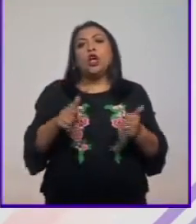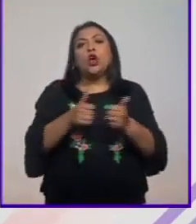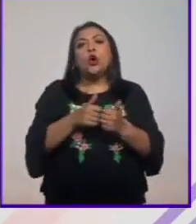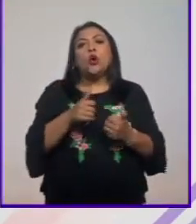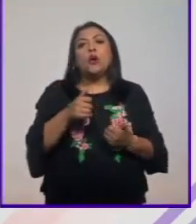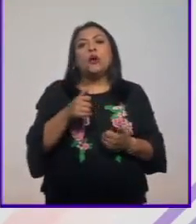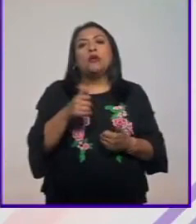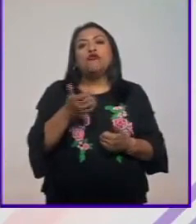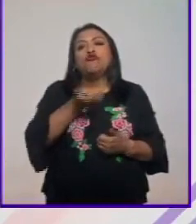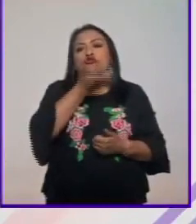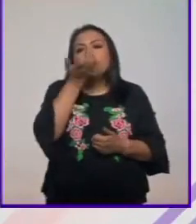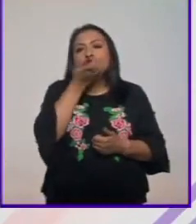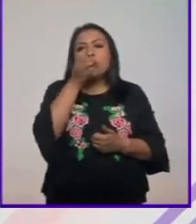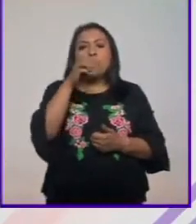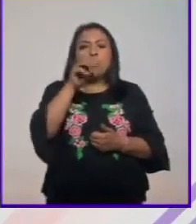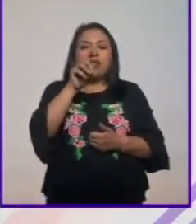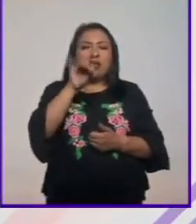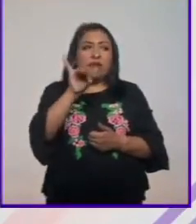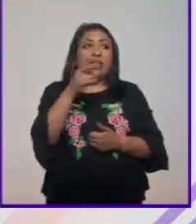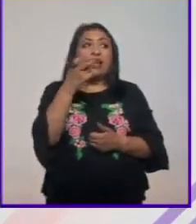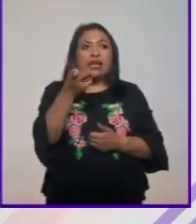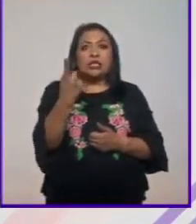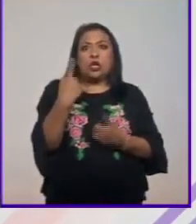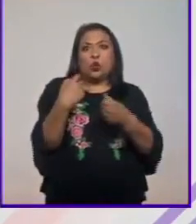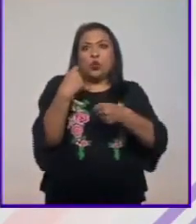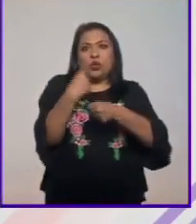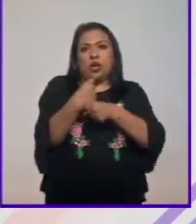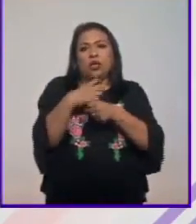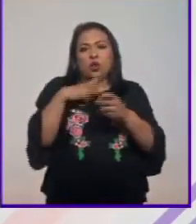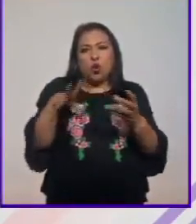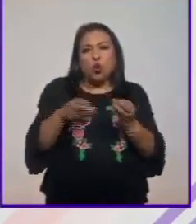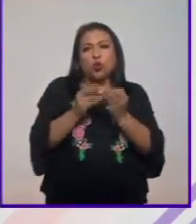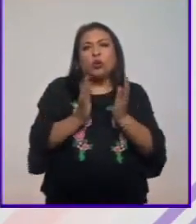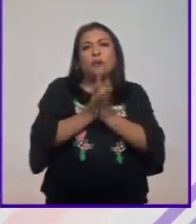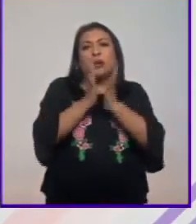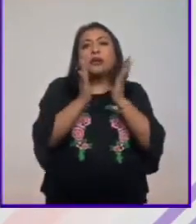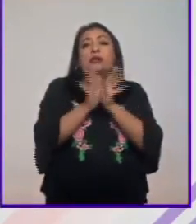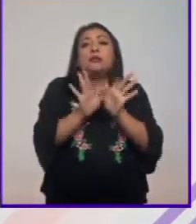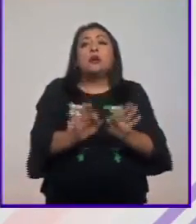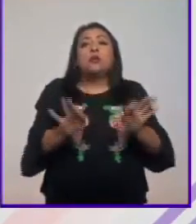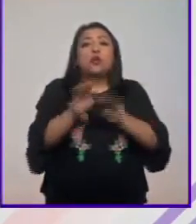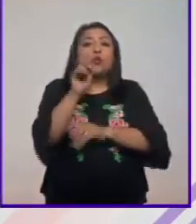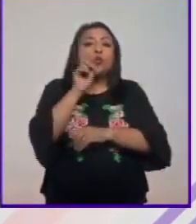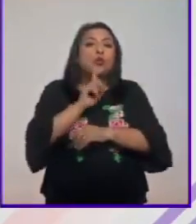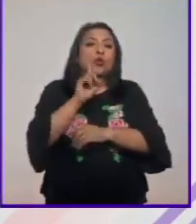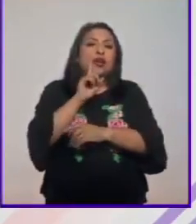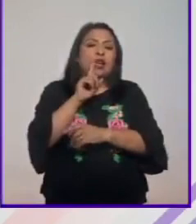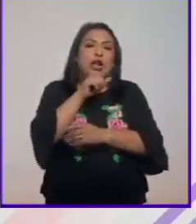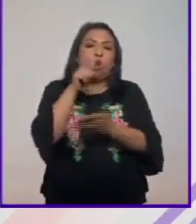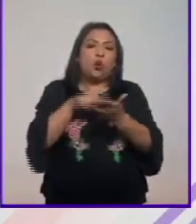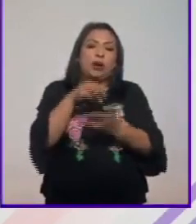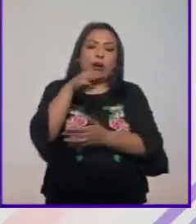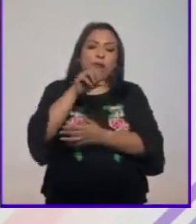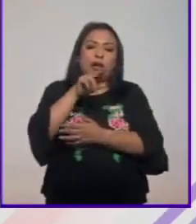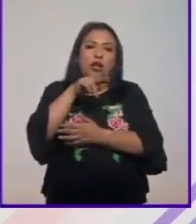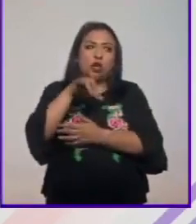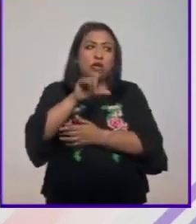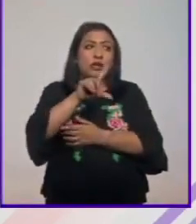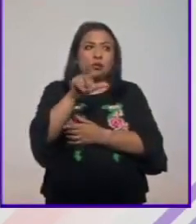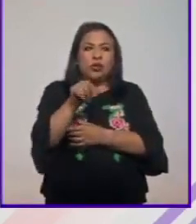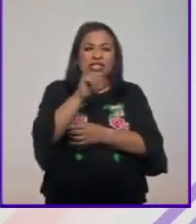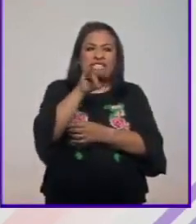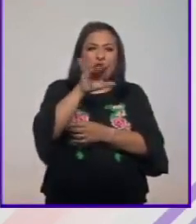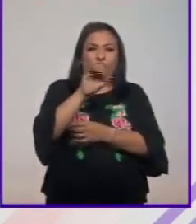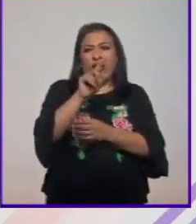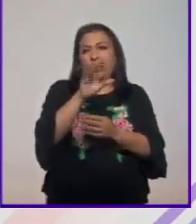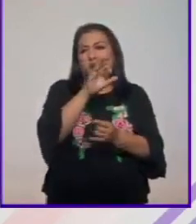magrebí, con la tradición magrebí. Ese ha sido el que saqué el año pasado, que es una colaboración con una importante artista marroquí. Pero después de Incubando, que fue mi último